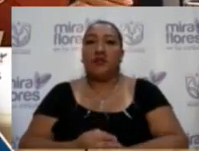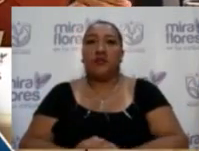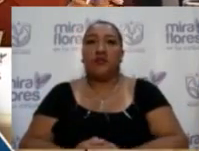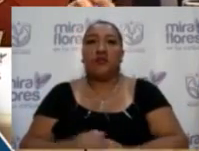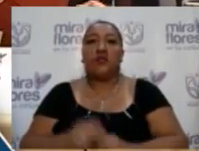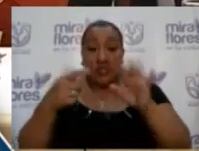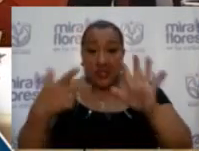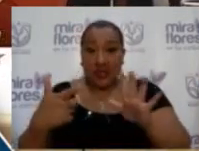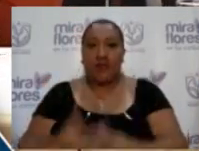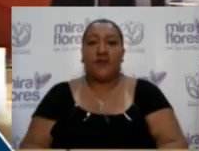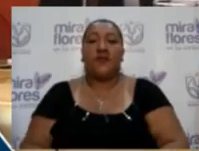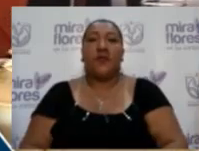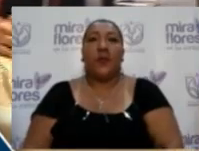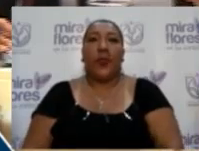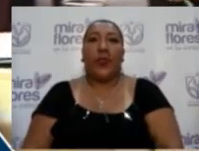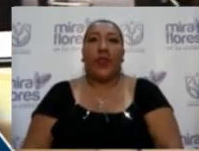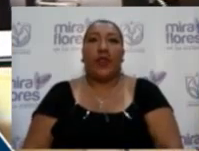2017.